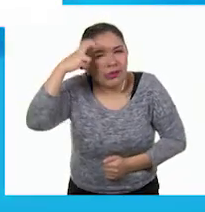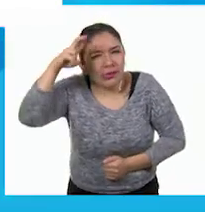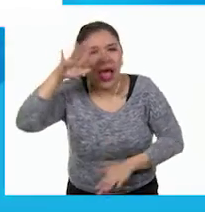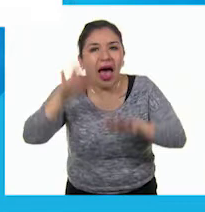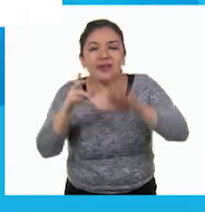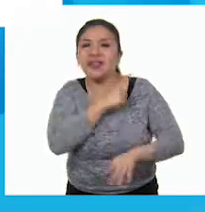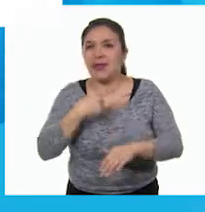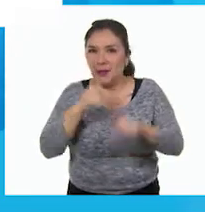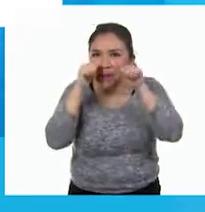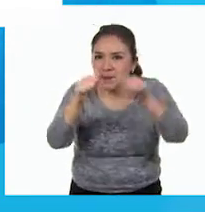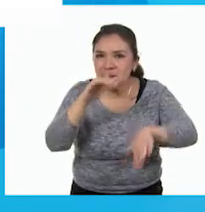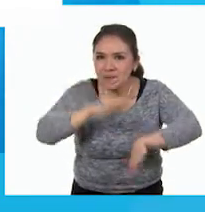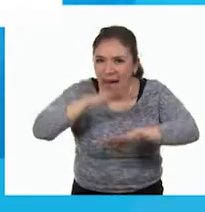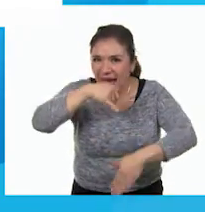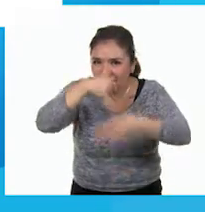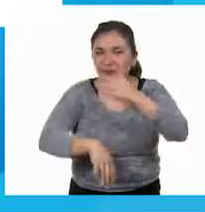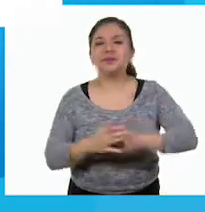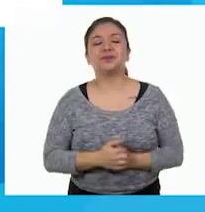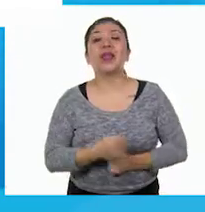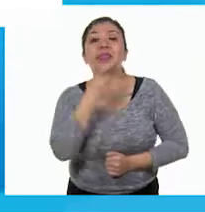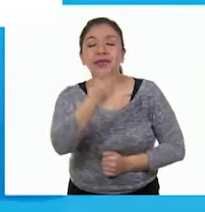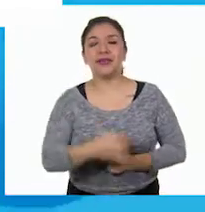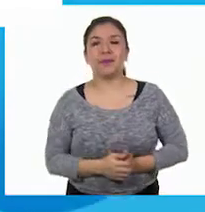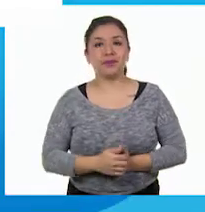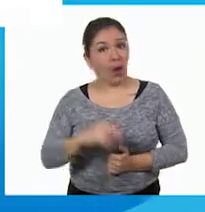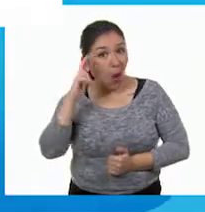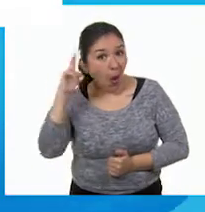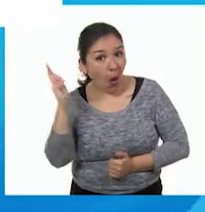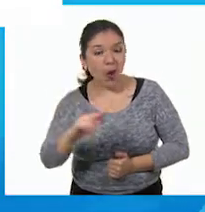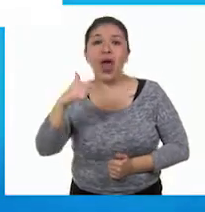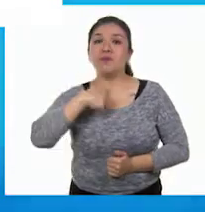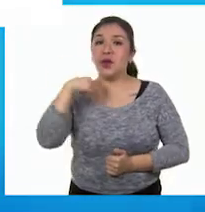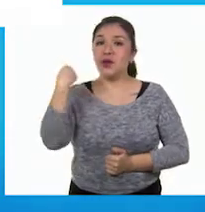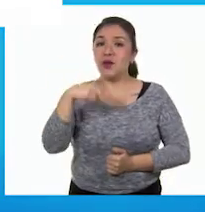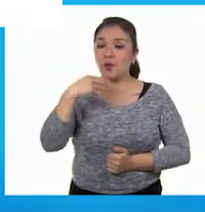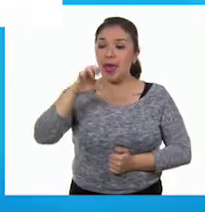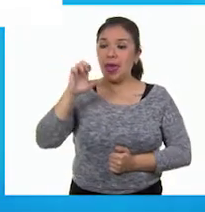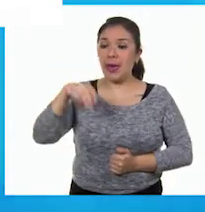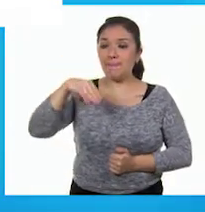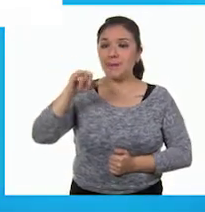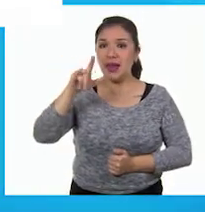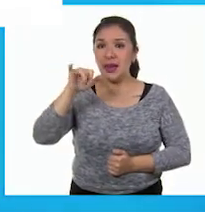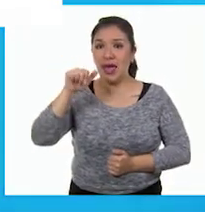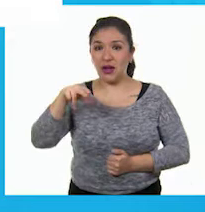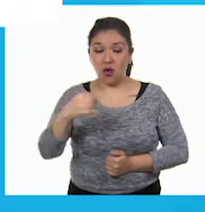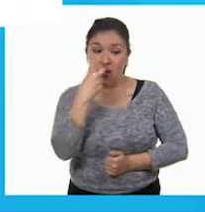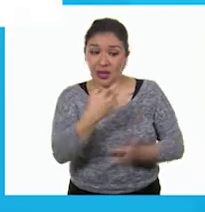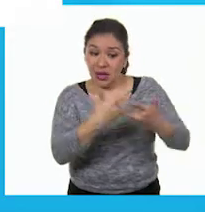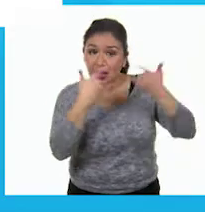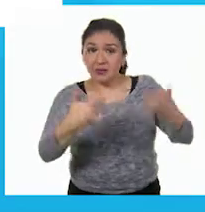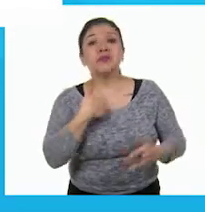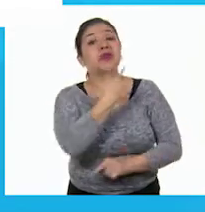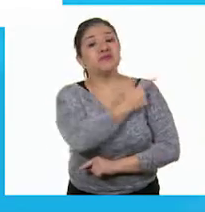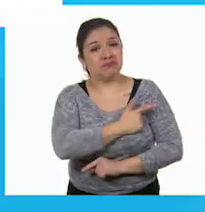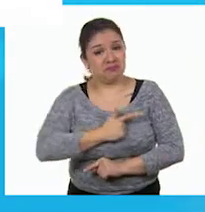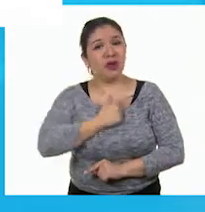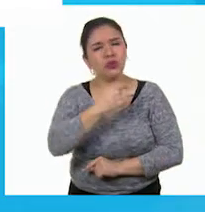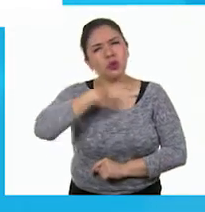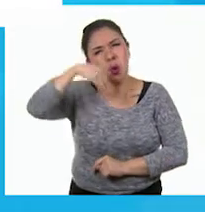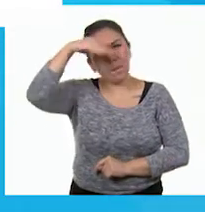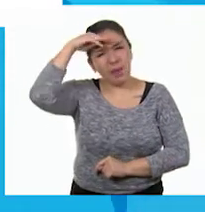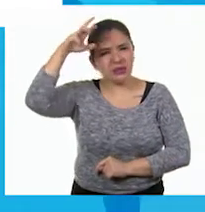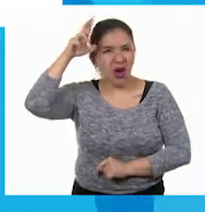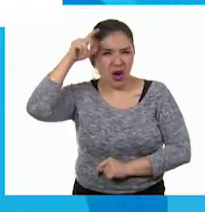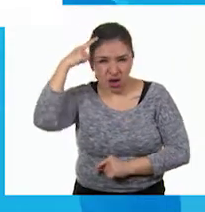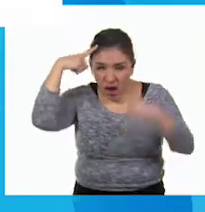tengo que poner un poquito más de atención. Hola, soy Emiliano. A mí la fábula me gustó mucho y pienso que la liebre